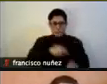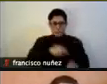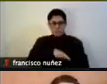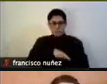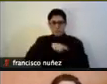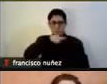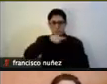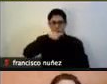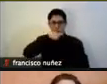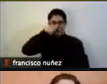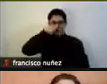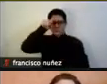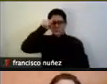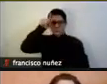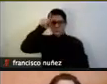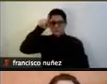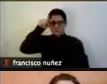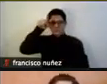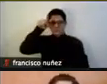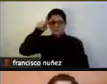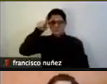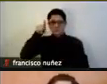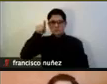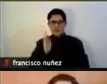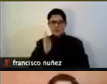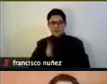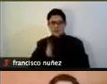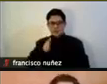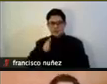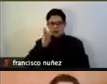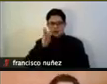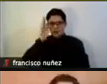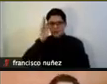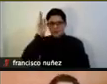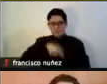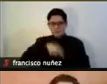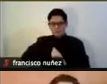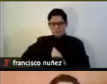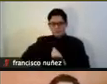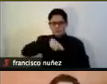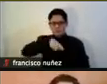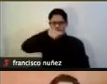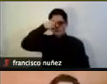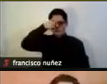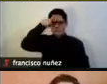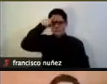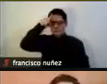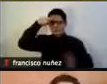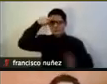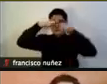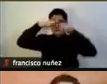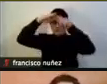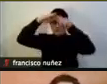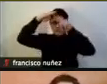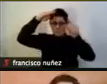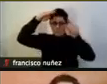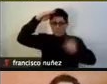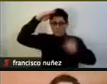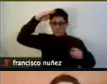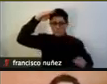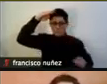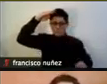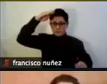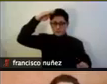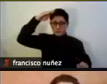siguiendo trayectorias complicadas, llega nuevamente a la superficie donde, ¿no es cierto?, uno es capaz de detectarlo a través de